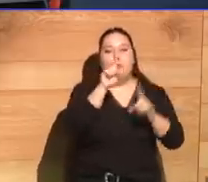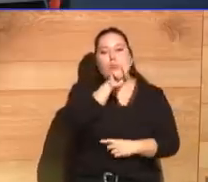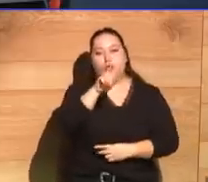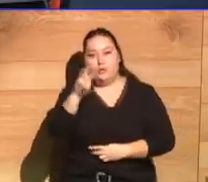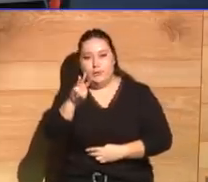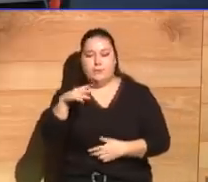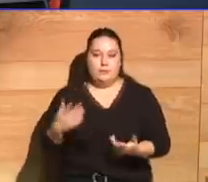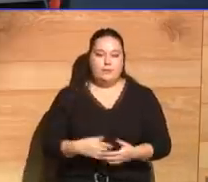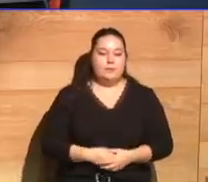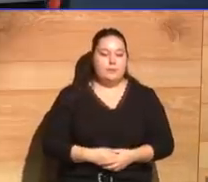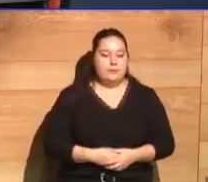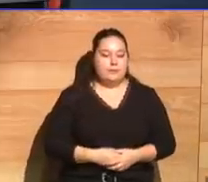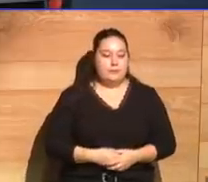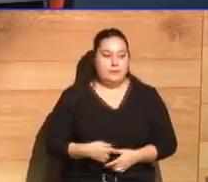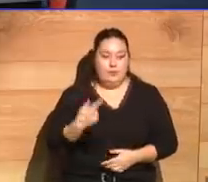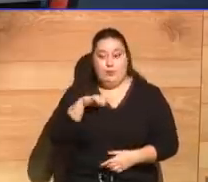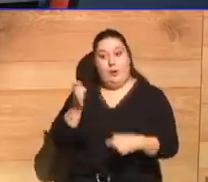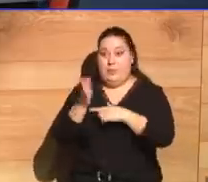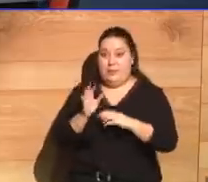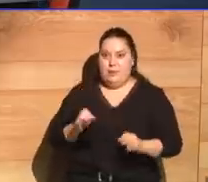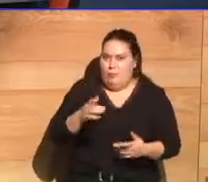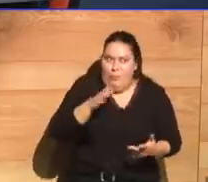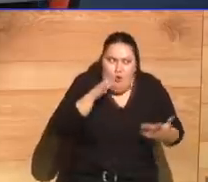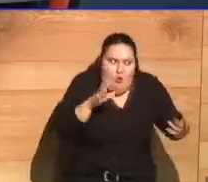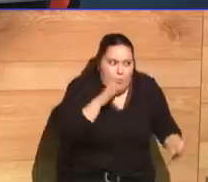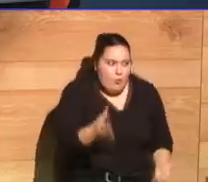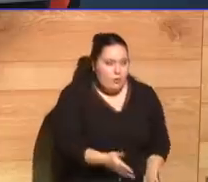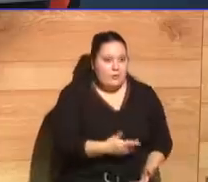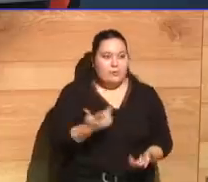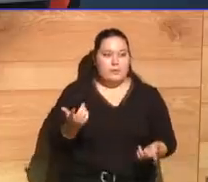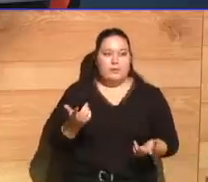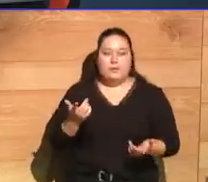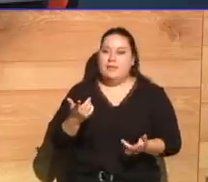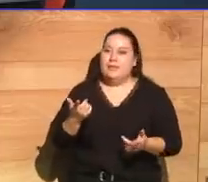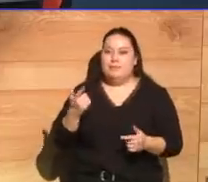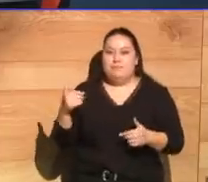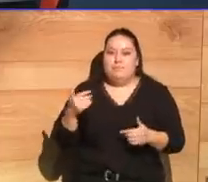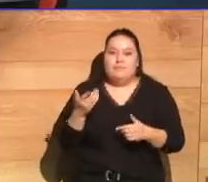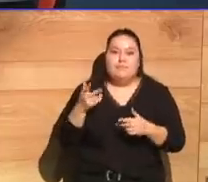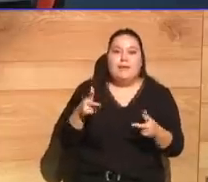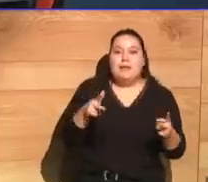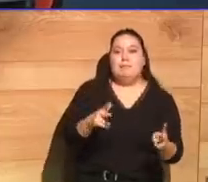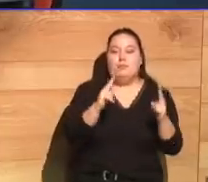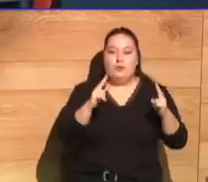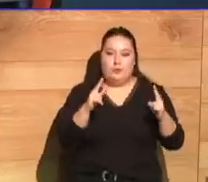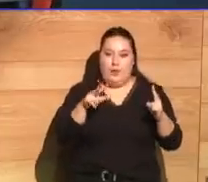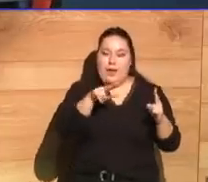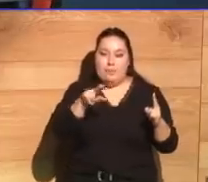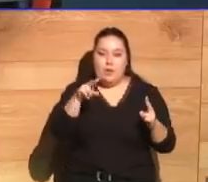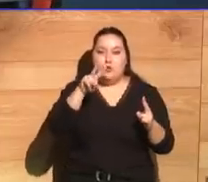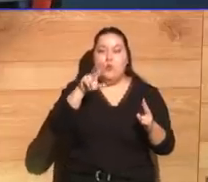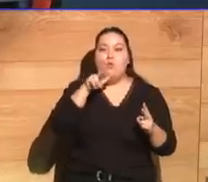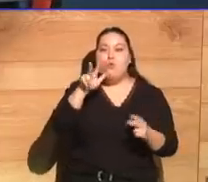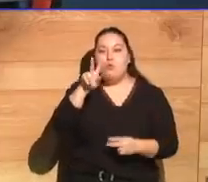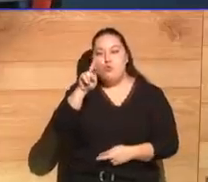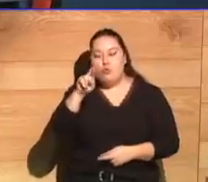¿Por qué? E íbamos a representar aquí. ¿A santo de qué? El sketch de las hermanas Hurtado sacando a Rodrigo del